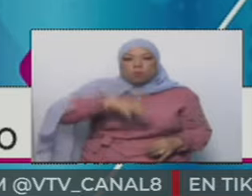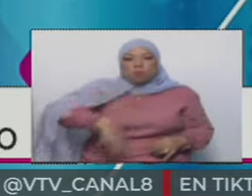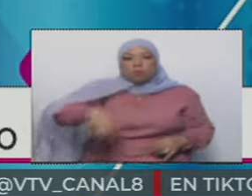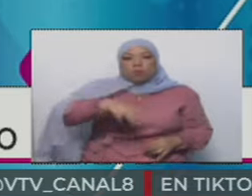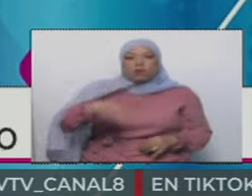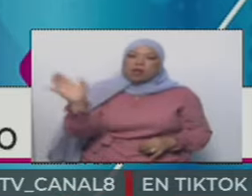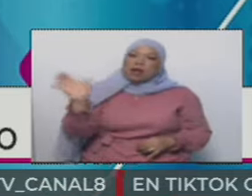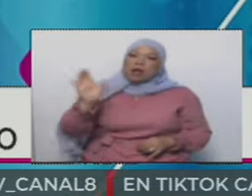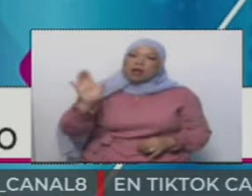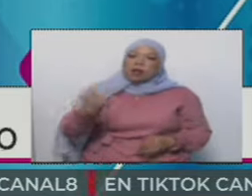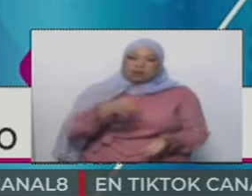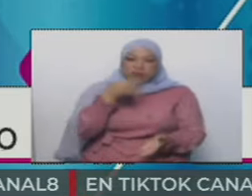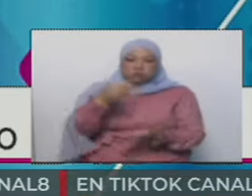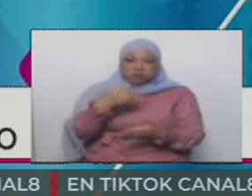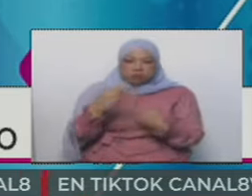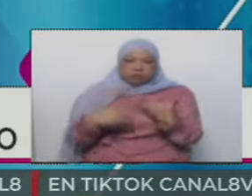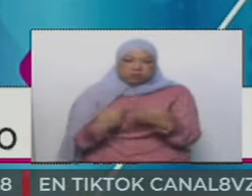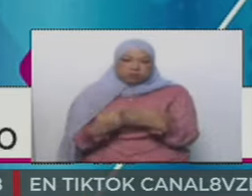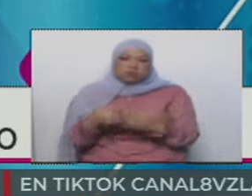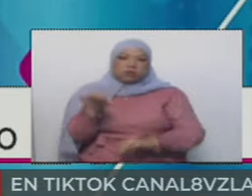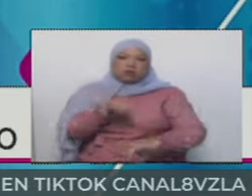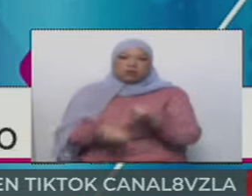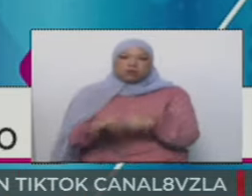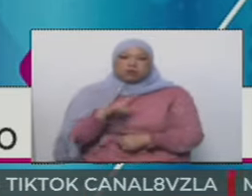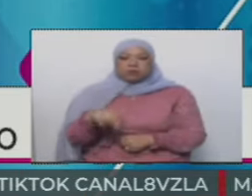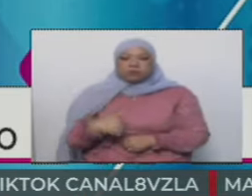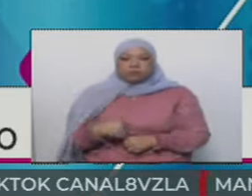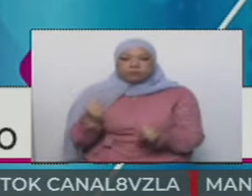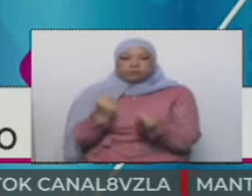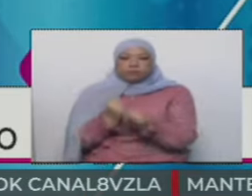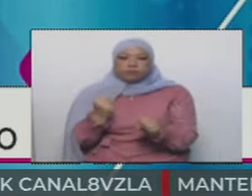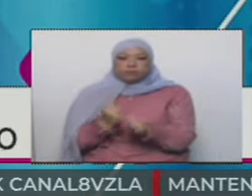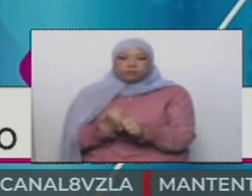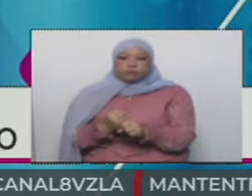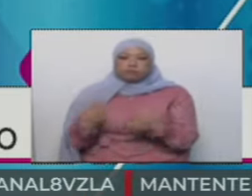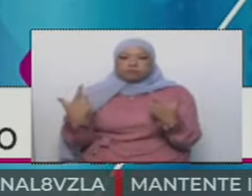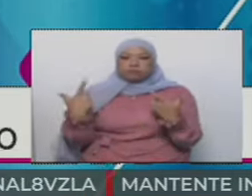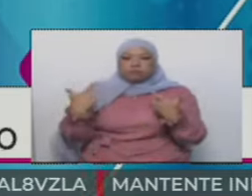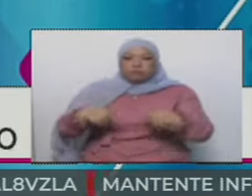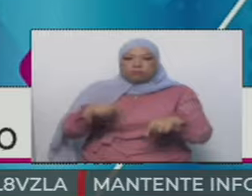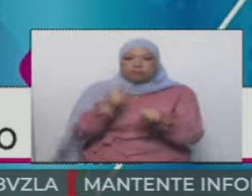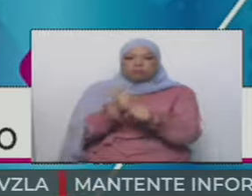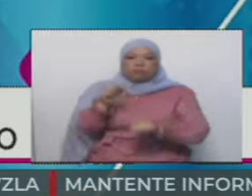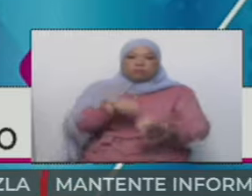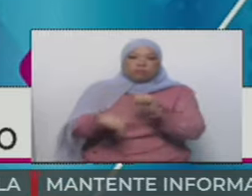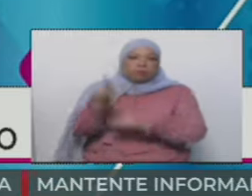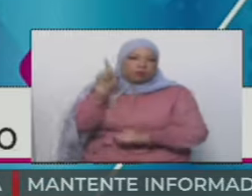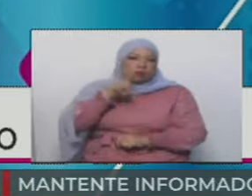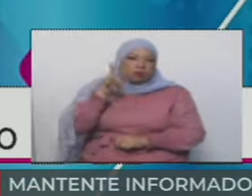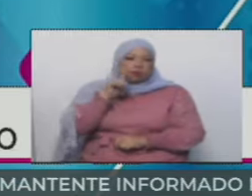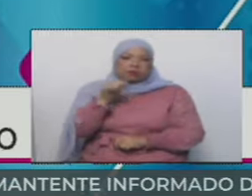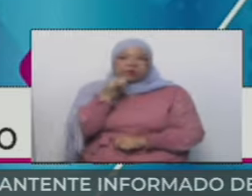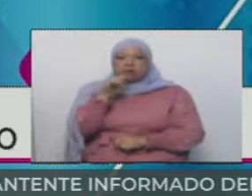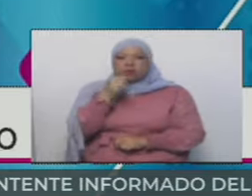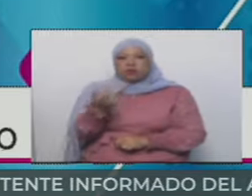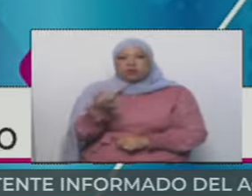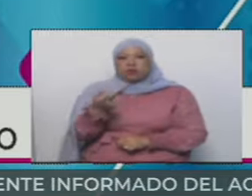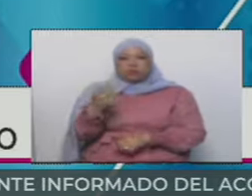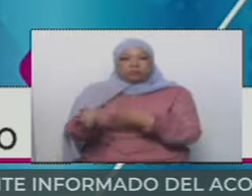las calles siempre, enfrentando las amenazas, las agresiones, la mentira, la maldad del